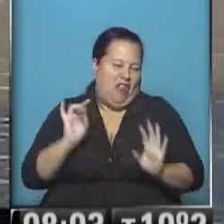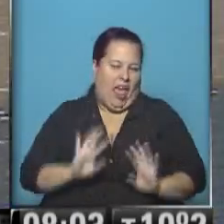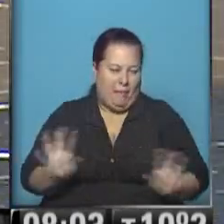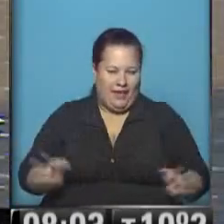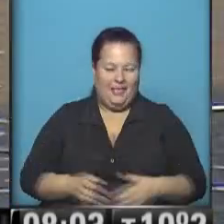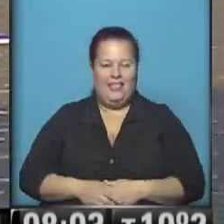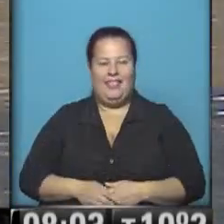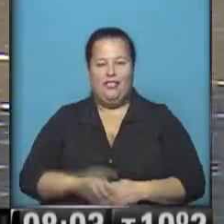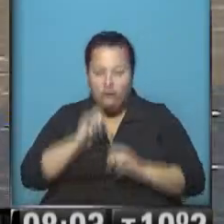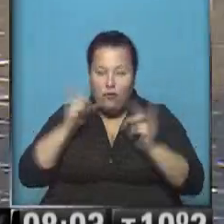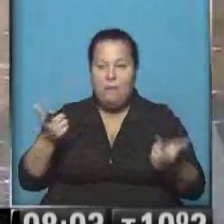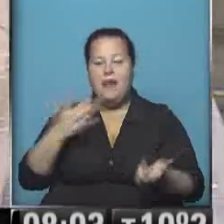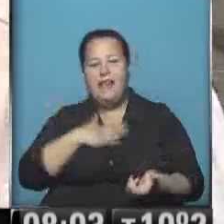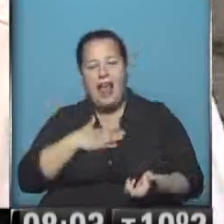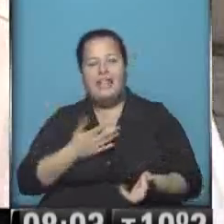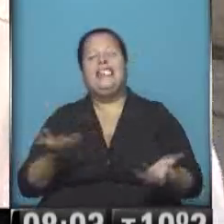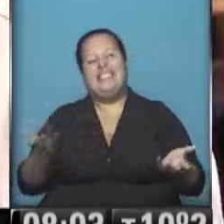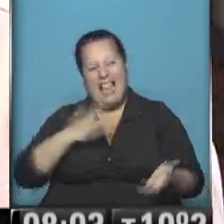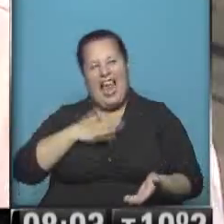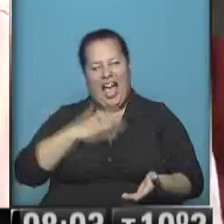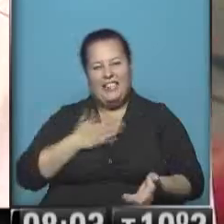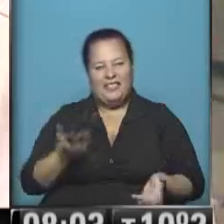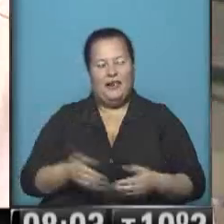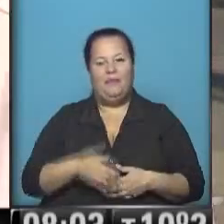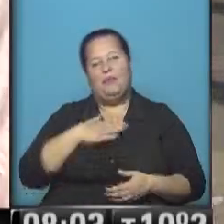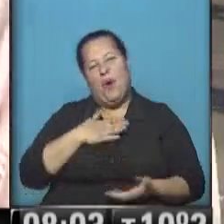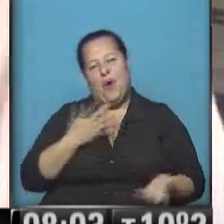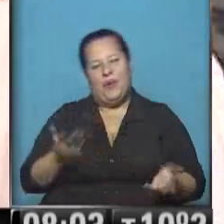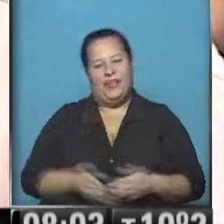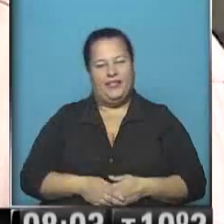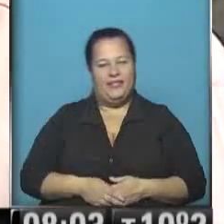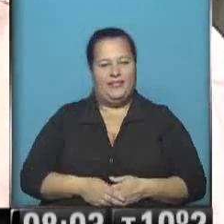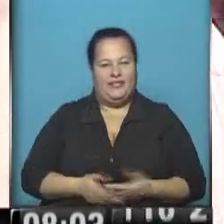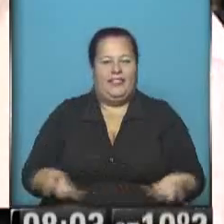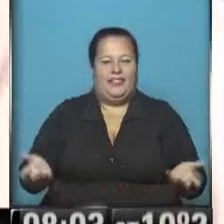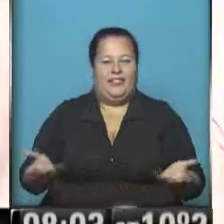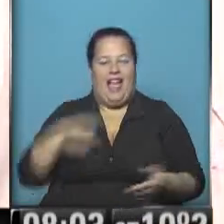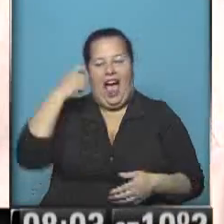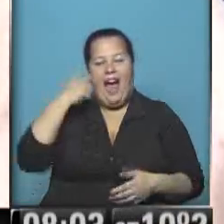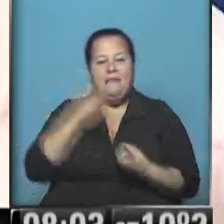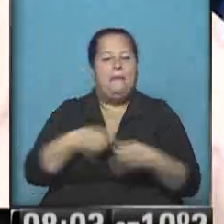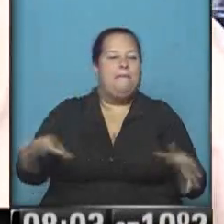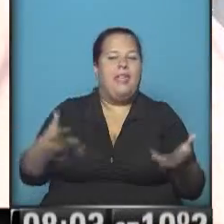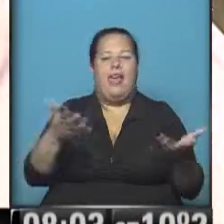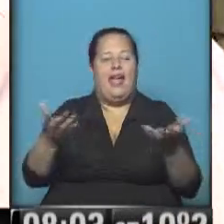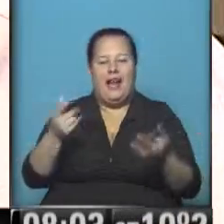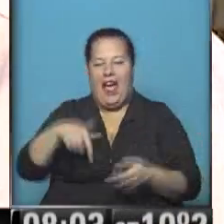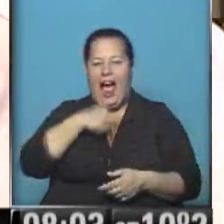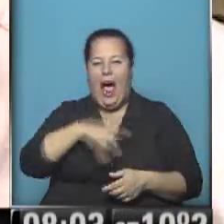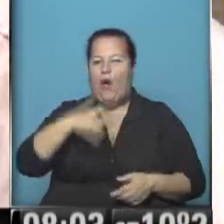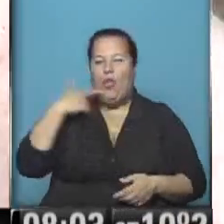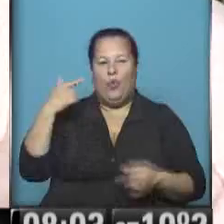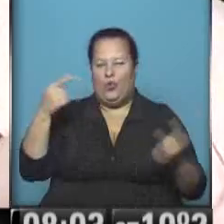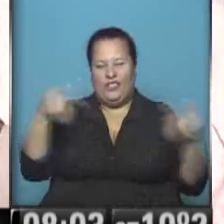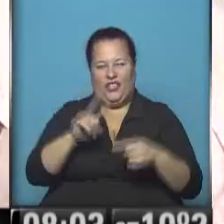eso te da lástima y si me da pena pobre es un animal que está perdido en agua dulce